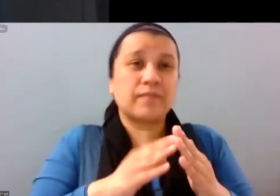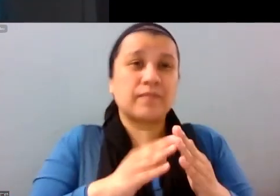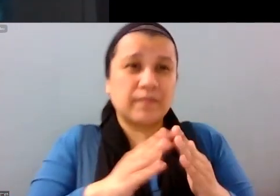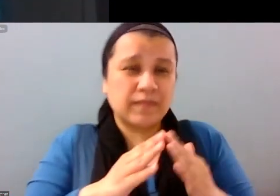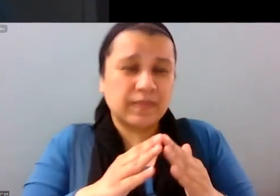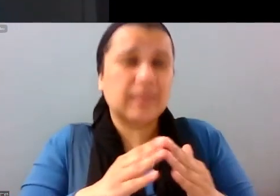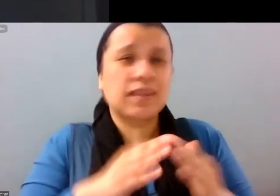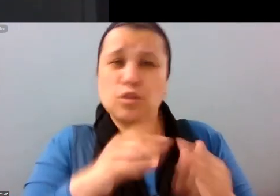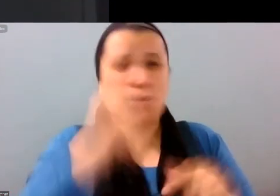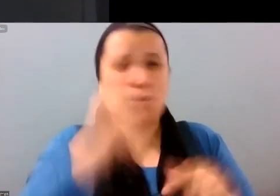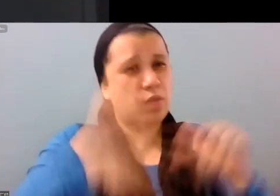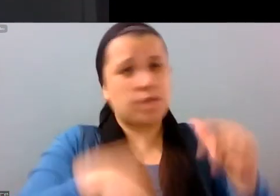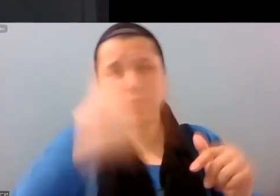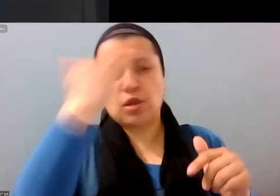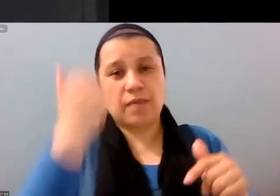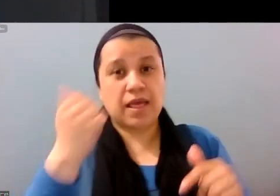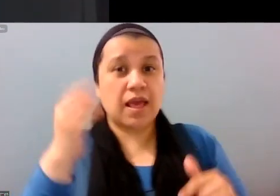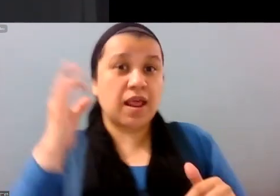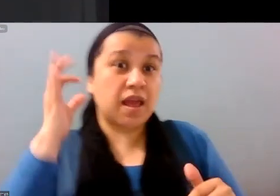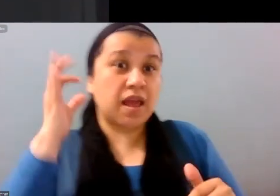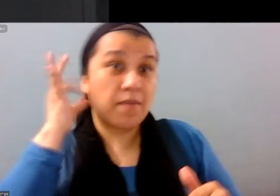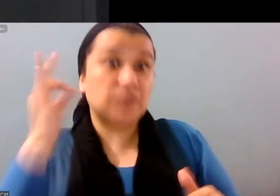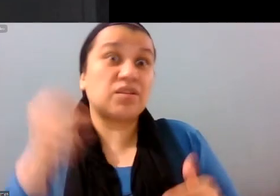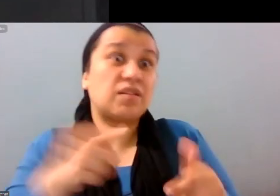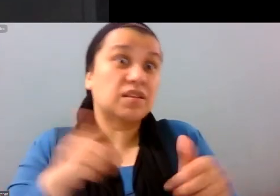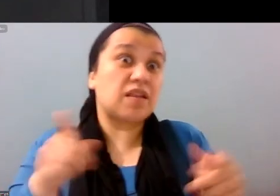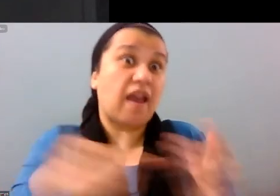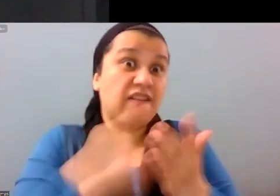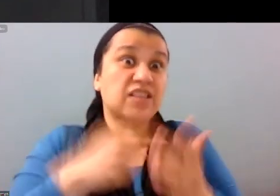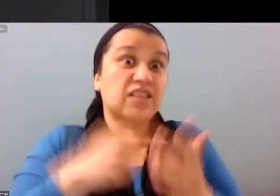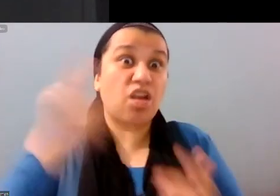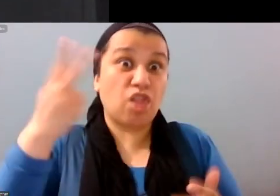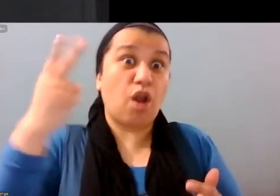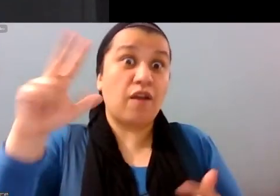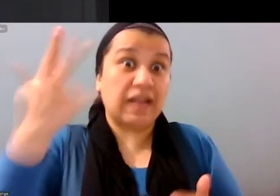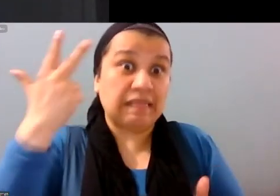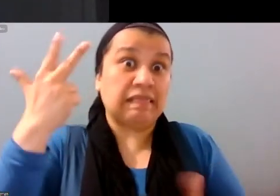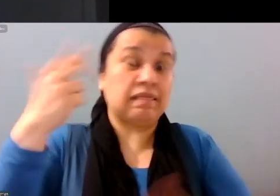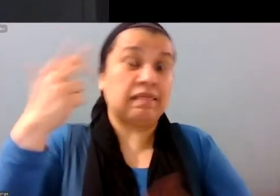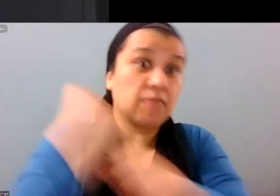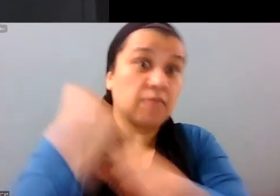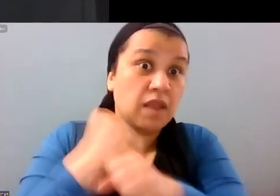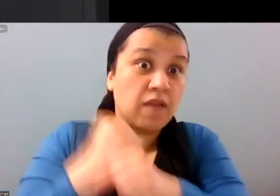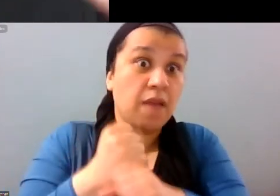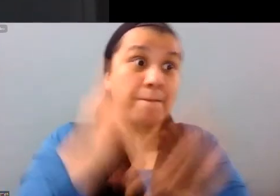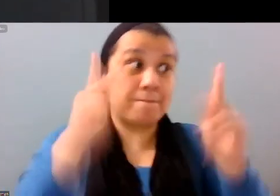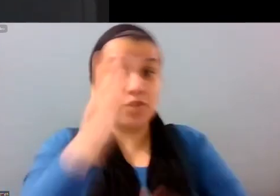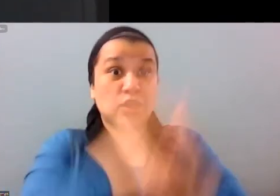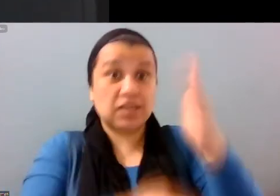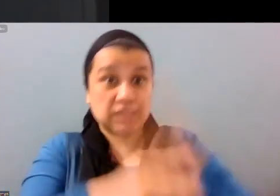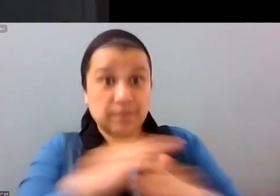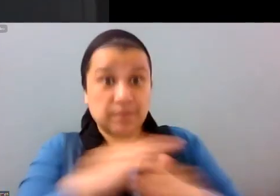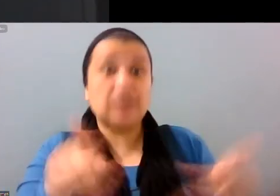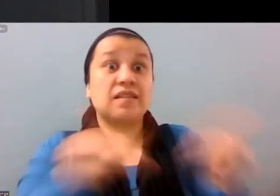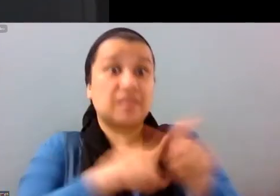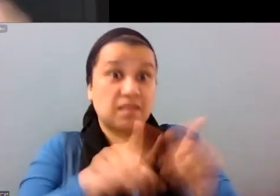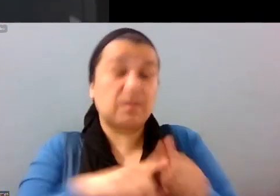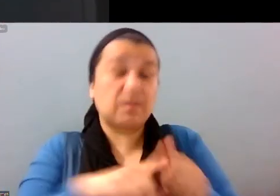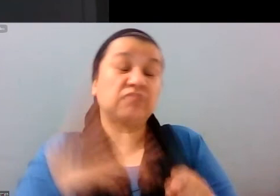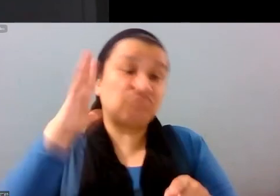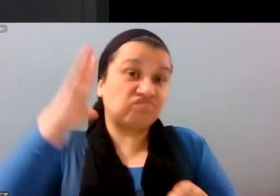las mujeres tienen doble triple carga que las personas en situación o en condición de discapacidad también han sido históricamente y con esto